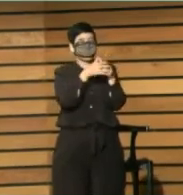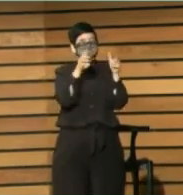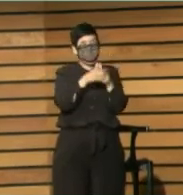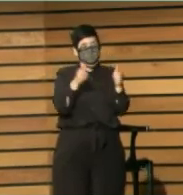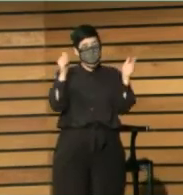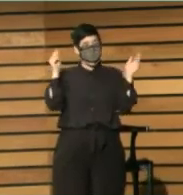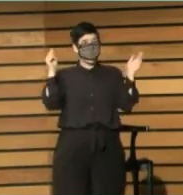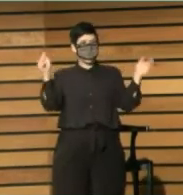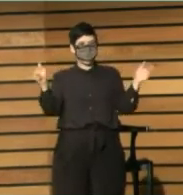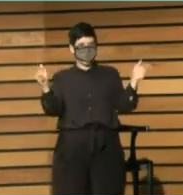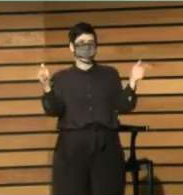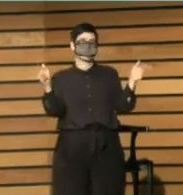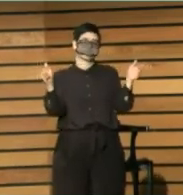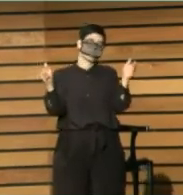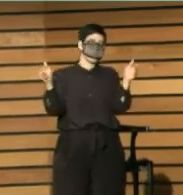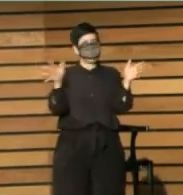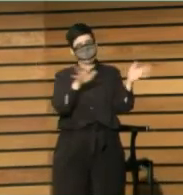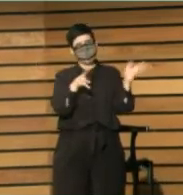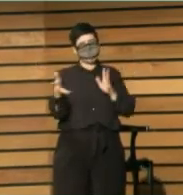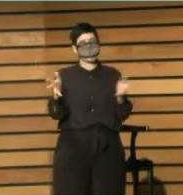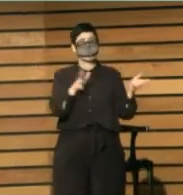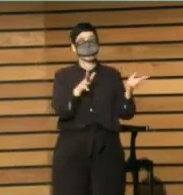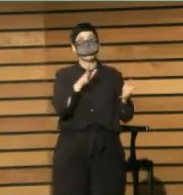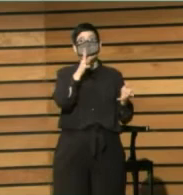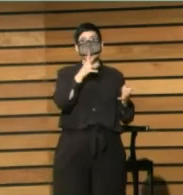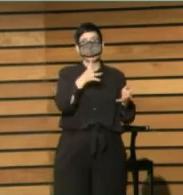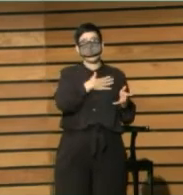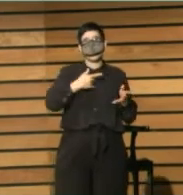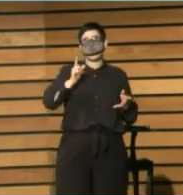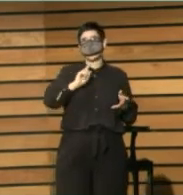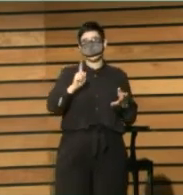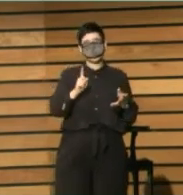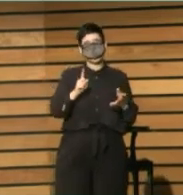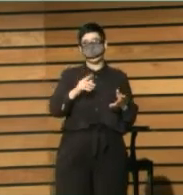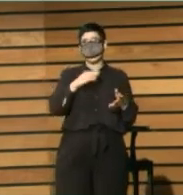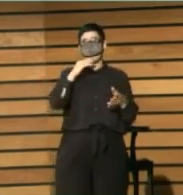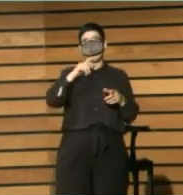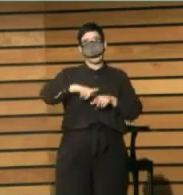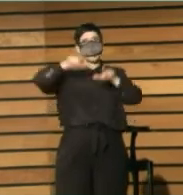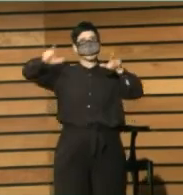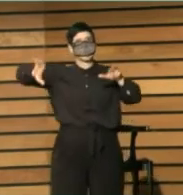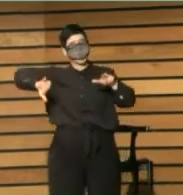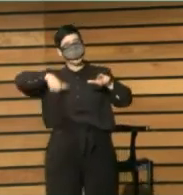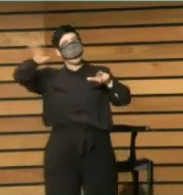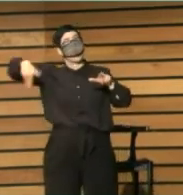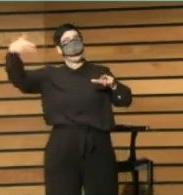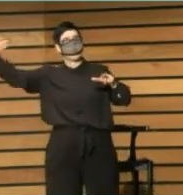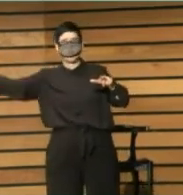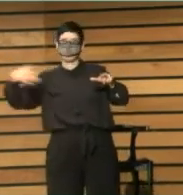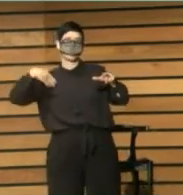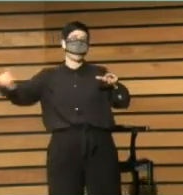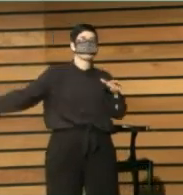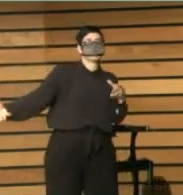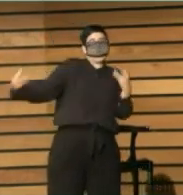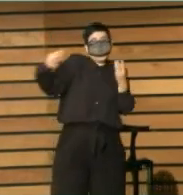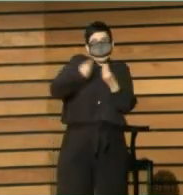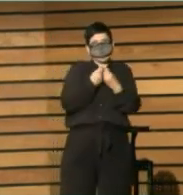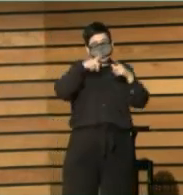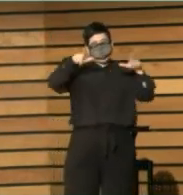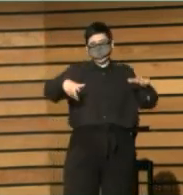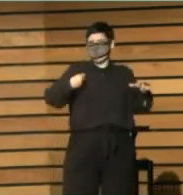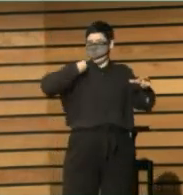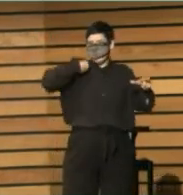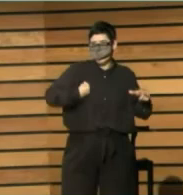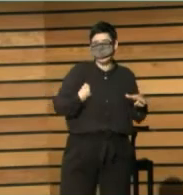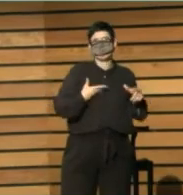perderme de vista por la noche, por si me daban ataques de asma, me mantuvieron en esa cuna